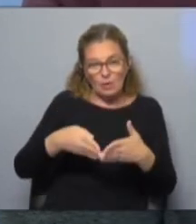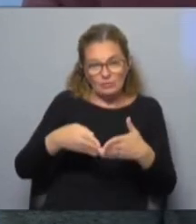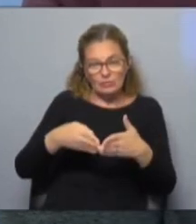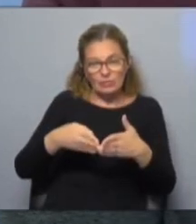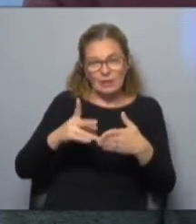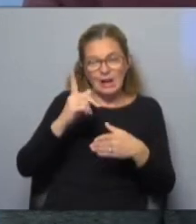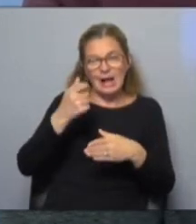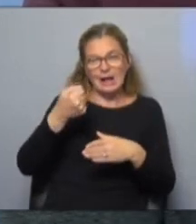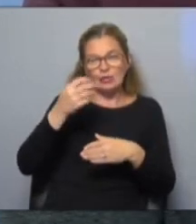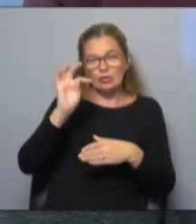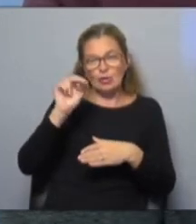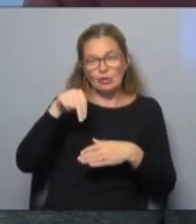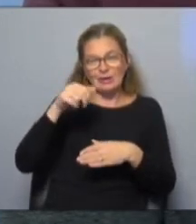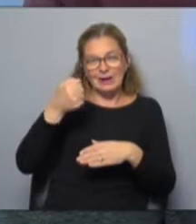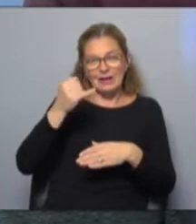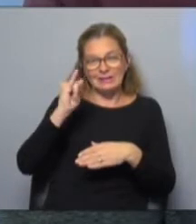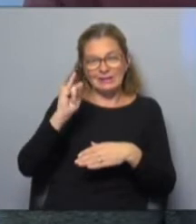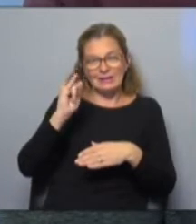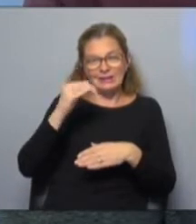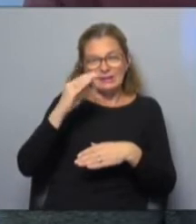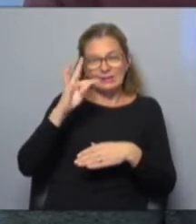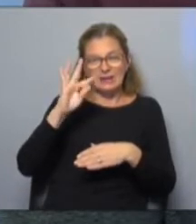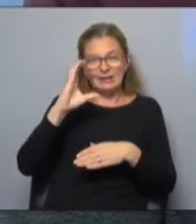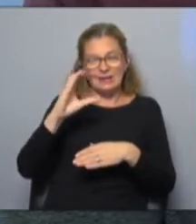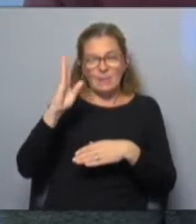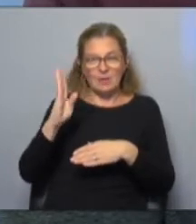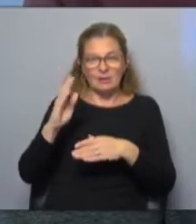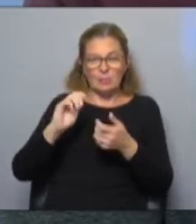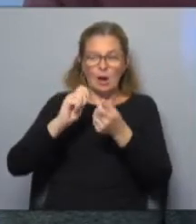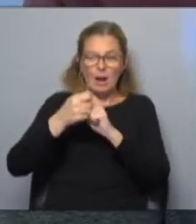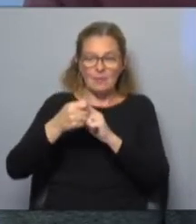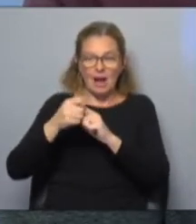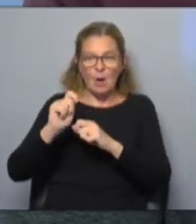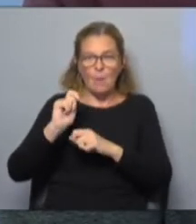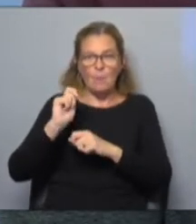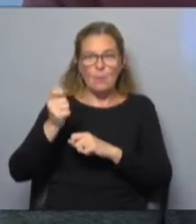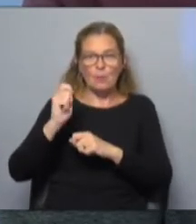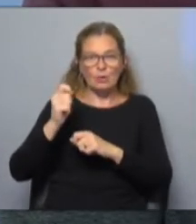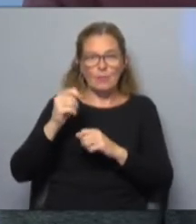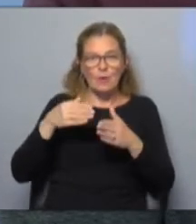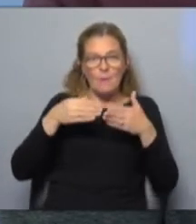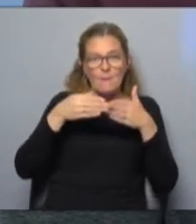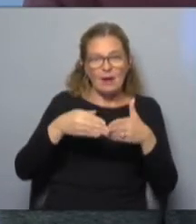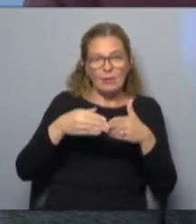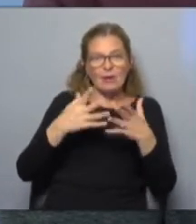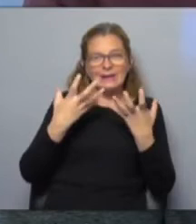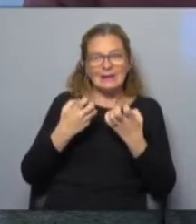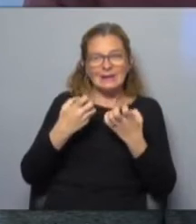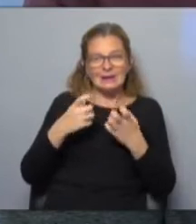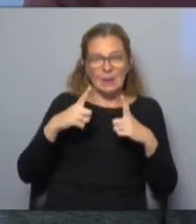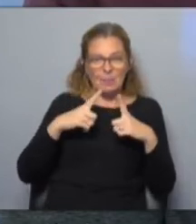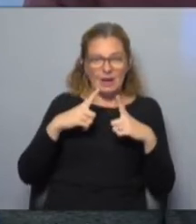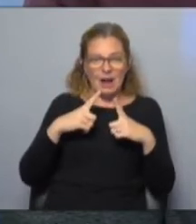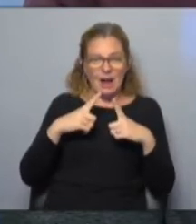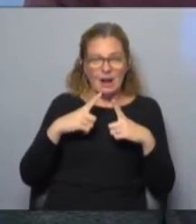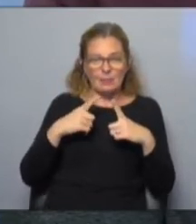Catógnati TSP se tendría que pasar en los muelles públicos pero los barcos prefieren esperar por los costos logísticos